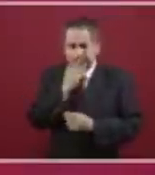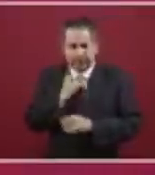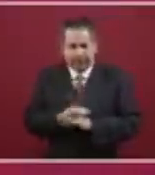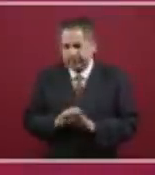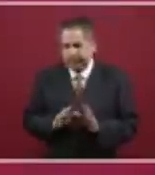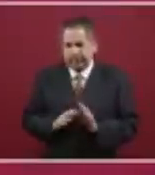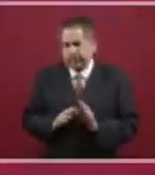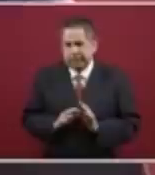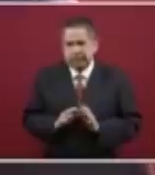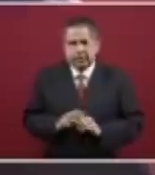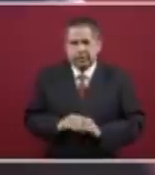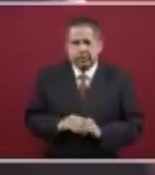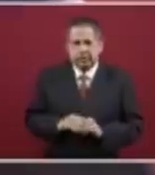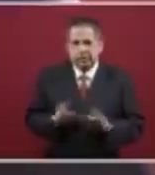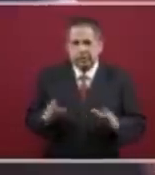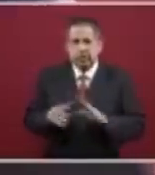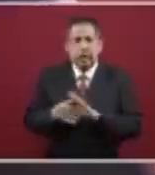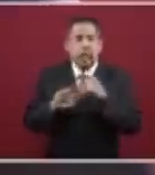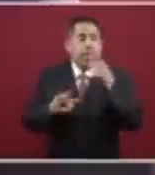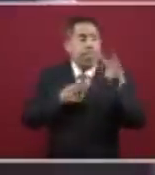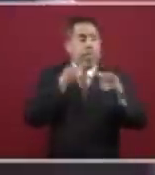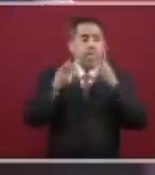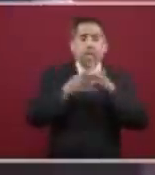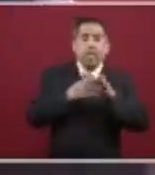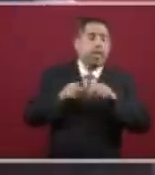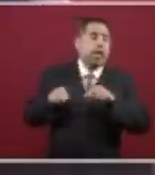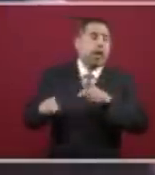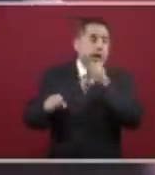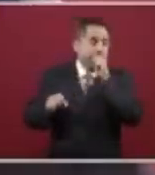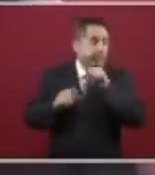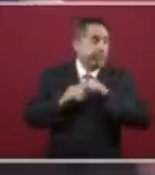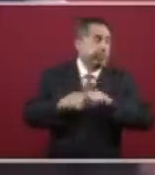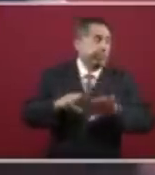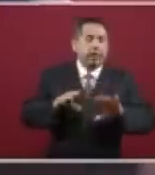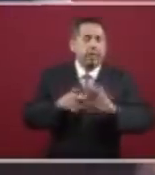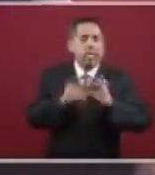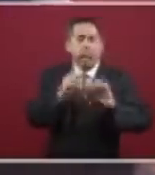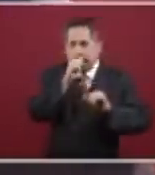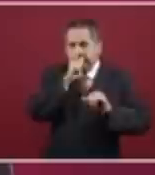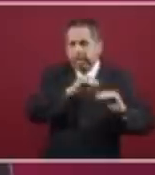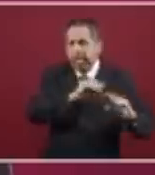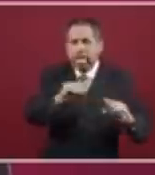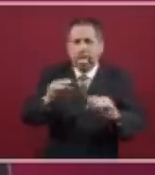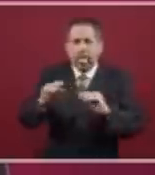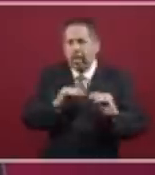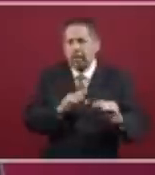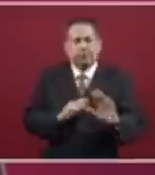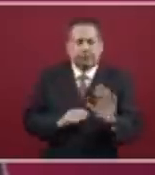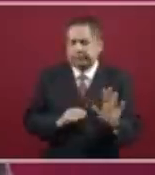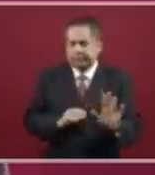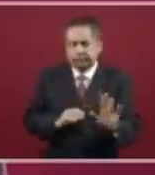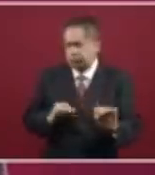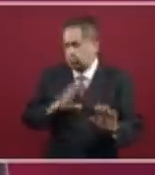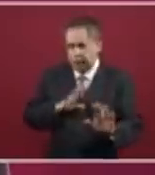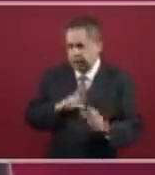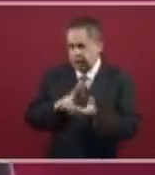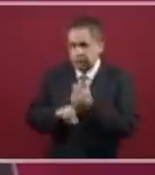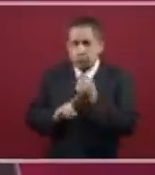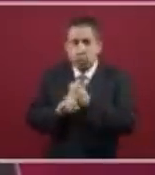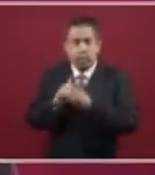porque se sueltan rumores, ¿no?, que no hemos tenido